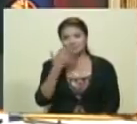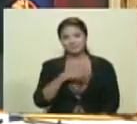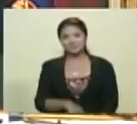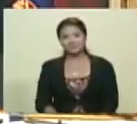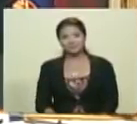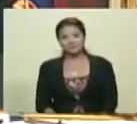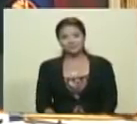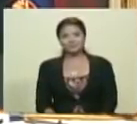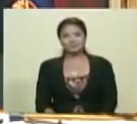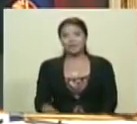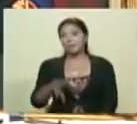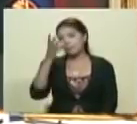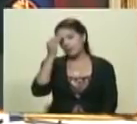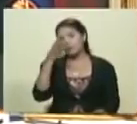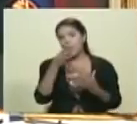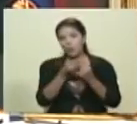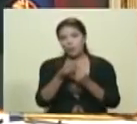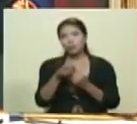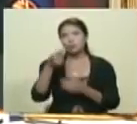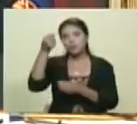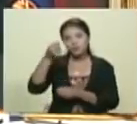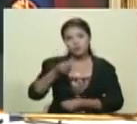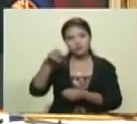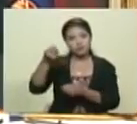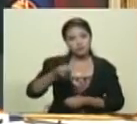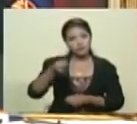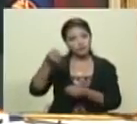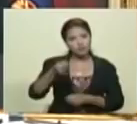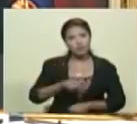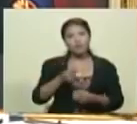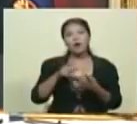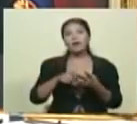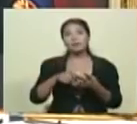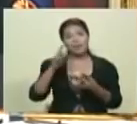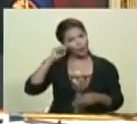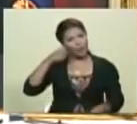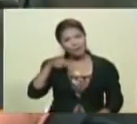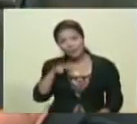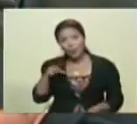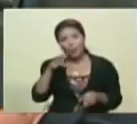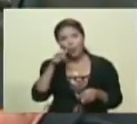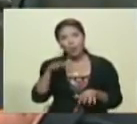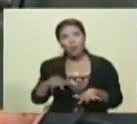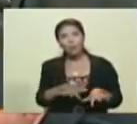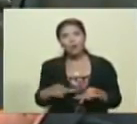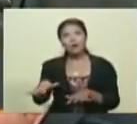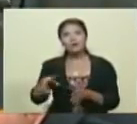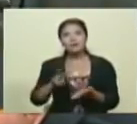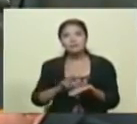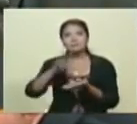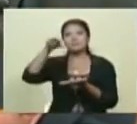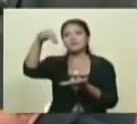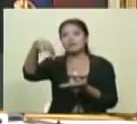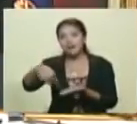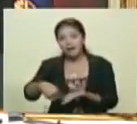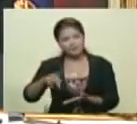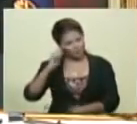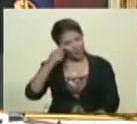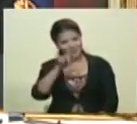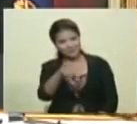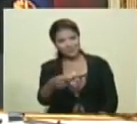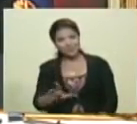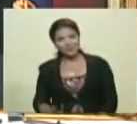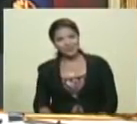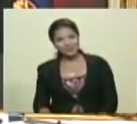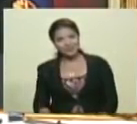Y aprendimos juntos a volar papagayo, a cruzar el guaire, ¿te acuerdas? Brincar el guaire,